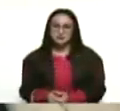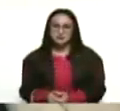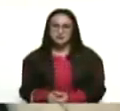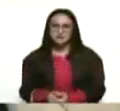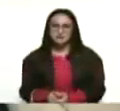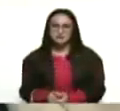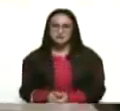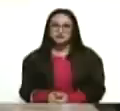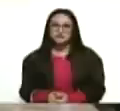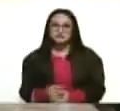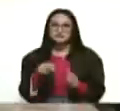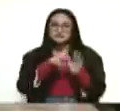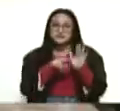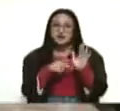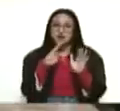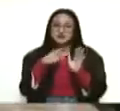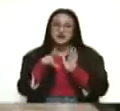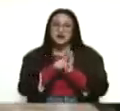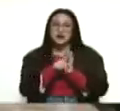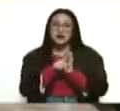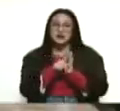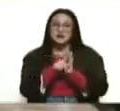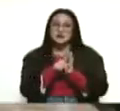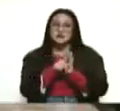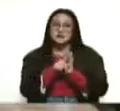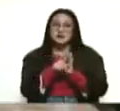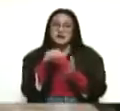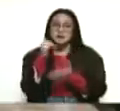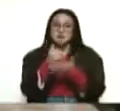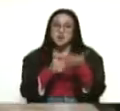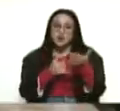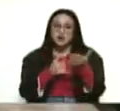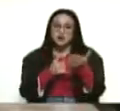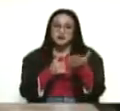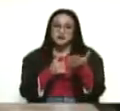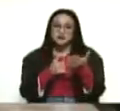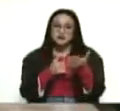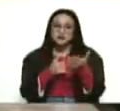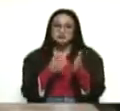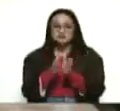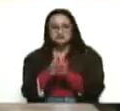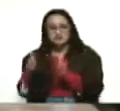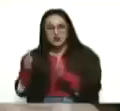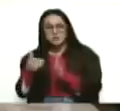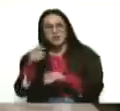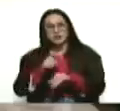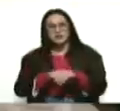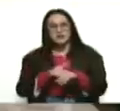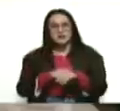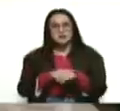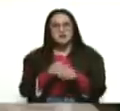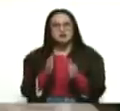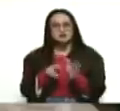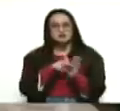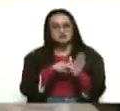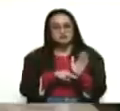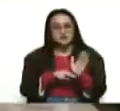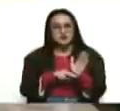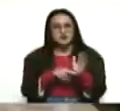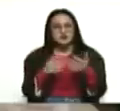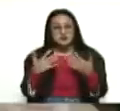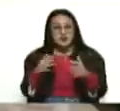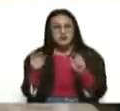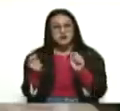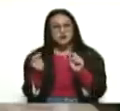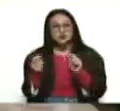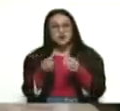Las alícuotas están establecidas en la ley, las alícuotas de los impuestos en general y las exenciones. Y las exenciones están establecidas, esas sí van a la